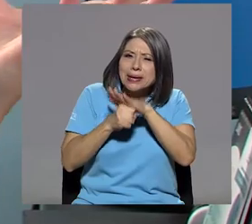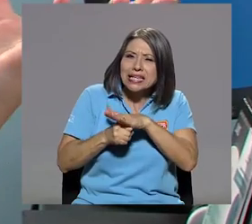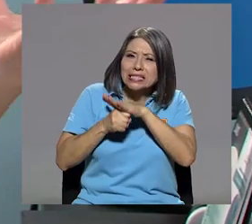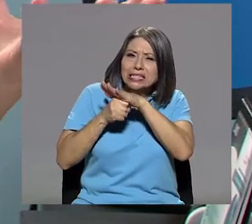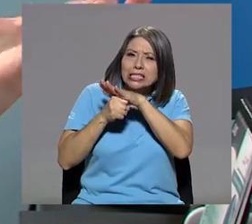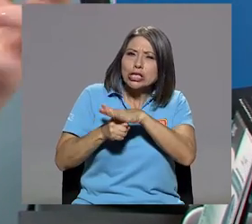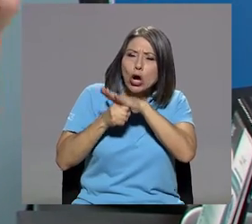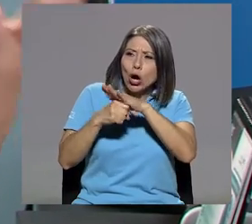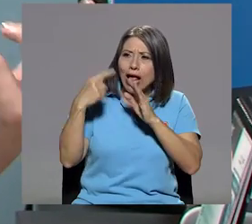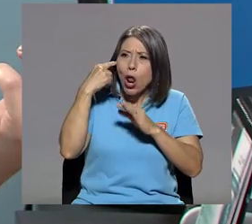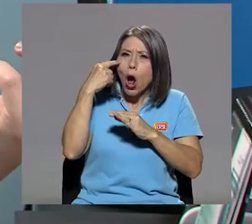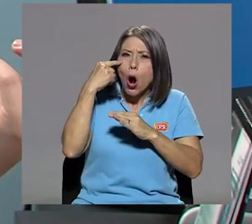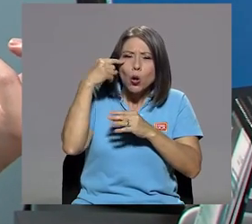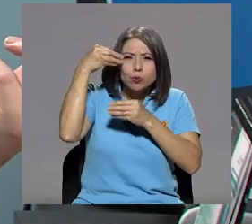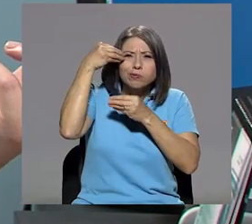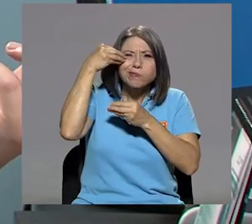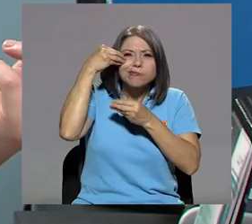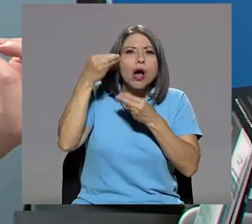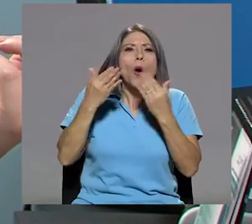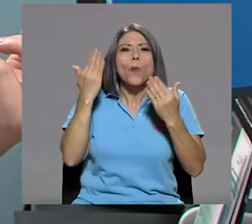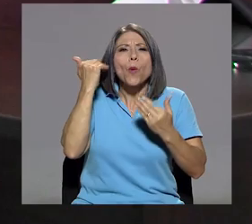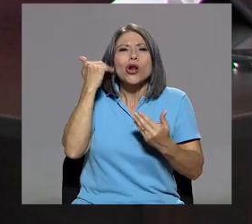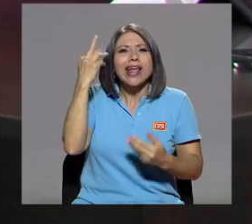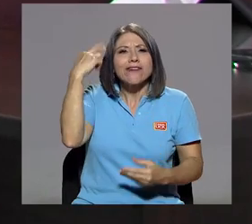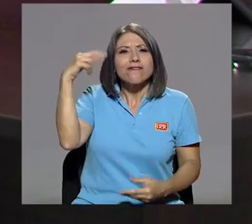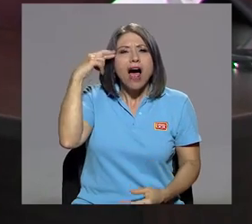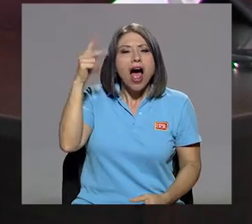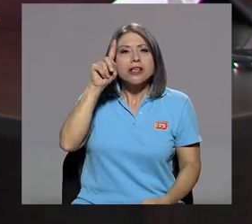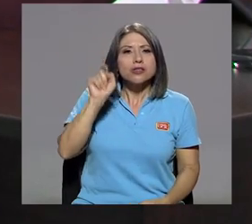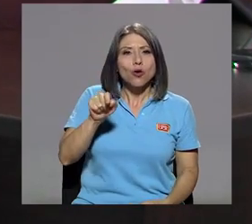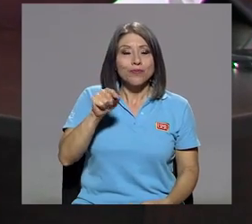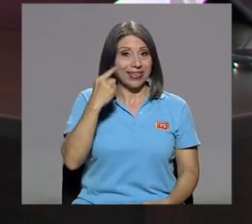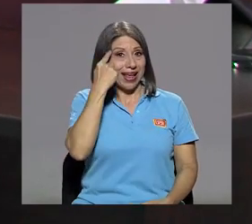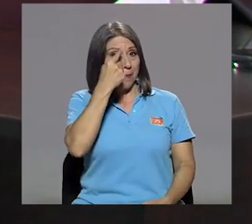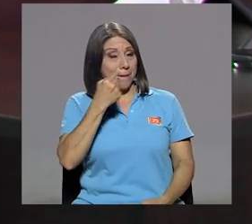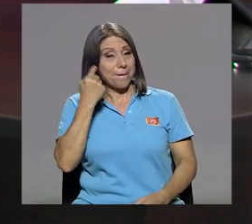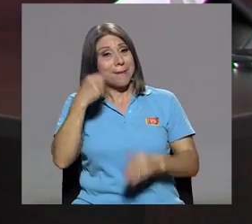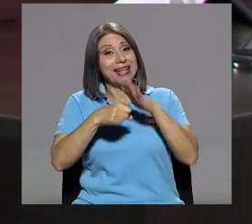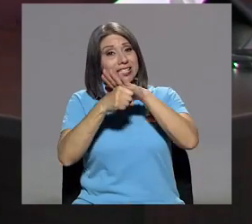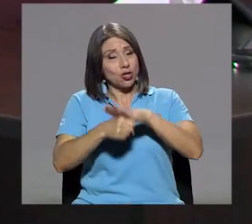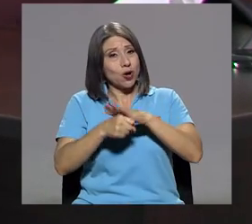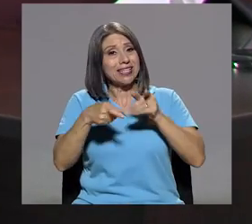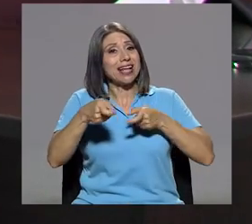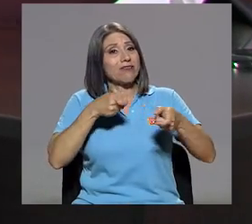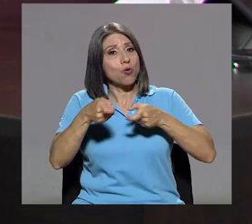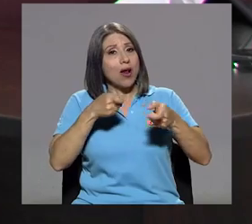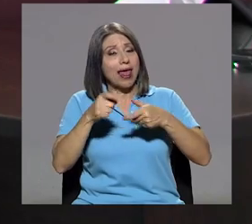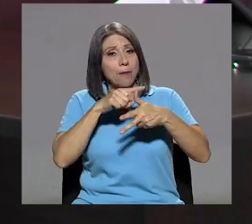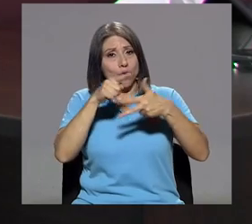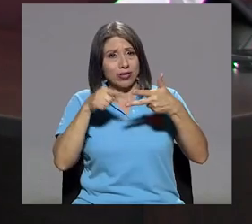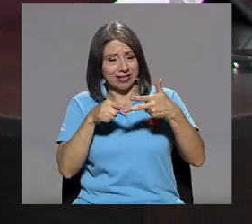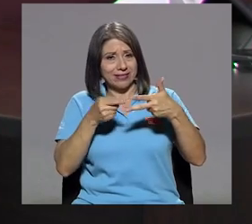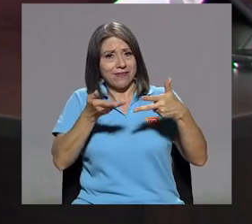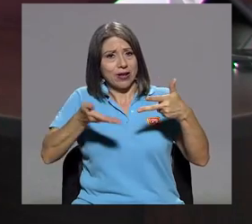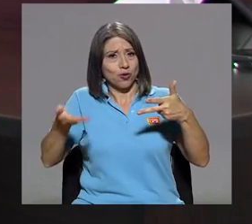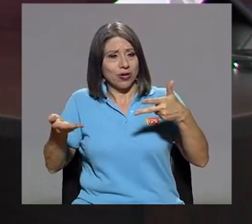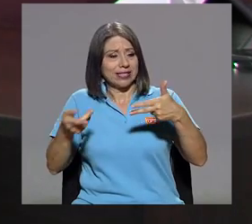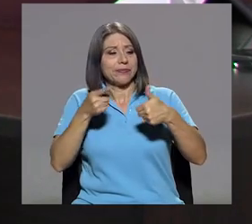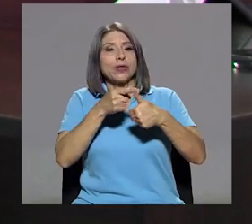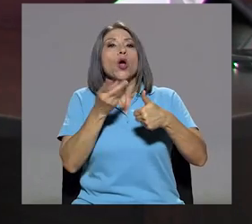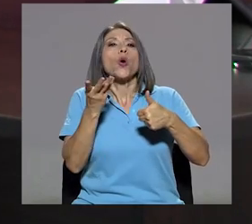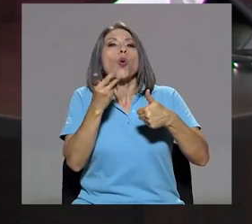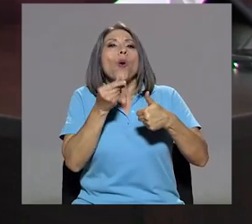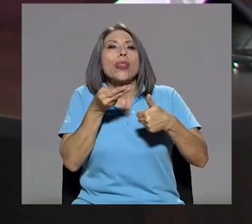presión interna a qué se debe? Ok, la presión del ojo está regulada por dos factores, ¿verdad? O por tres, en